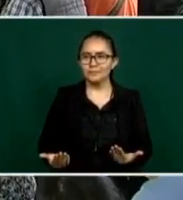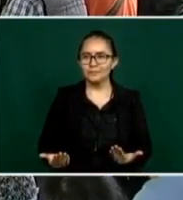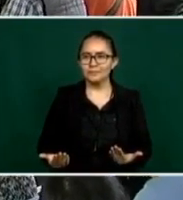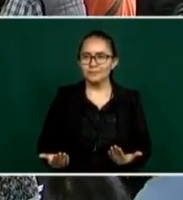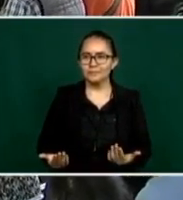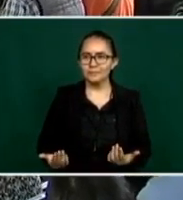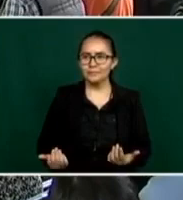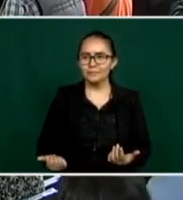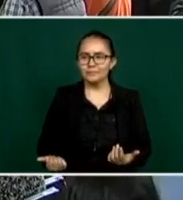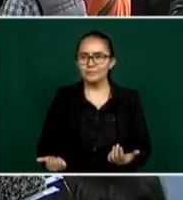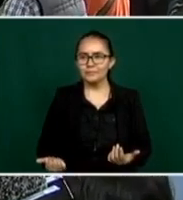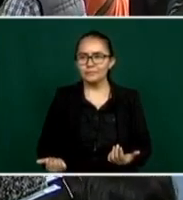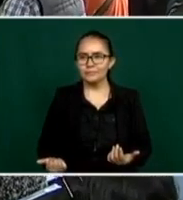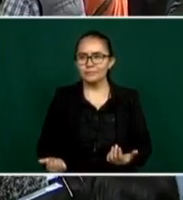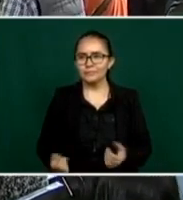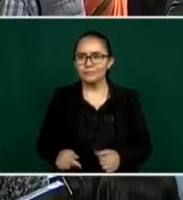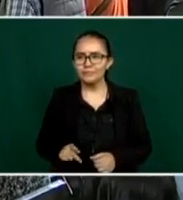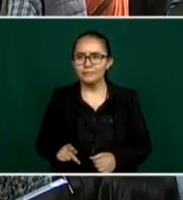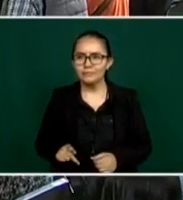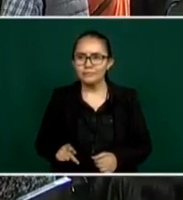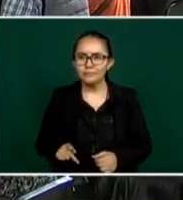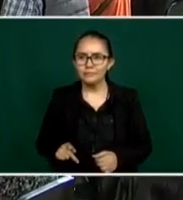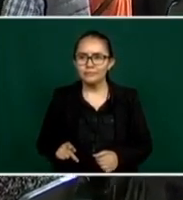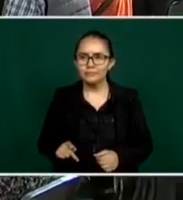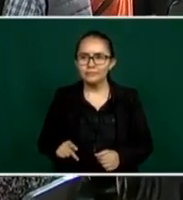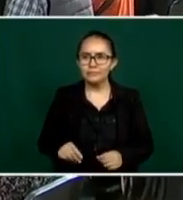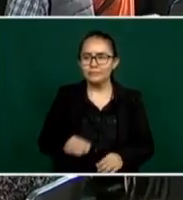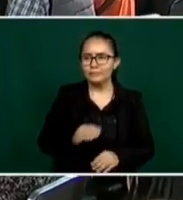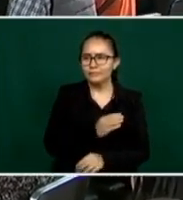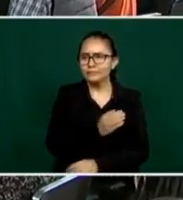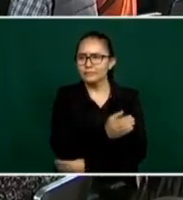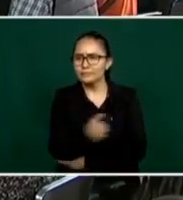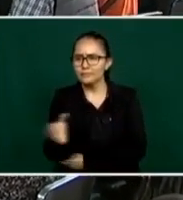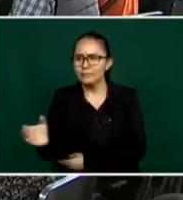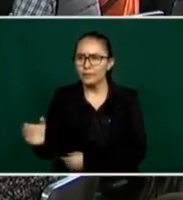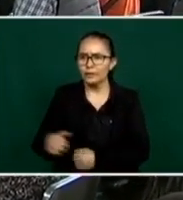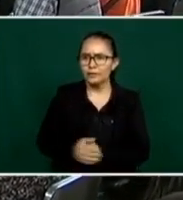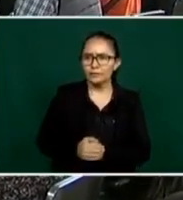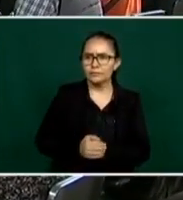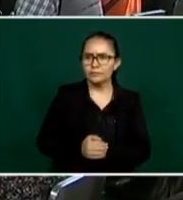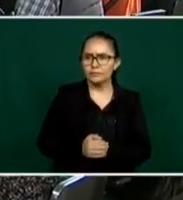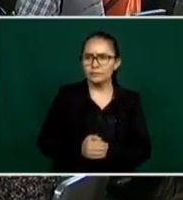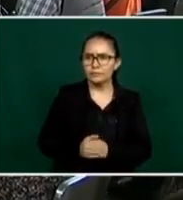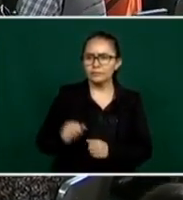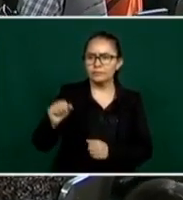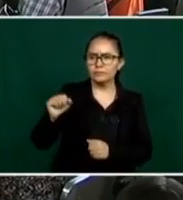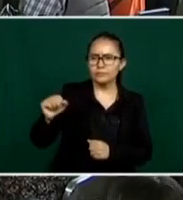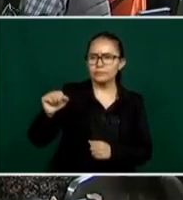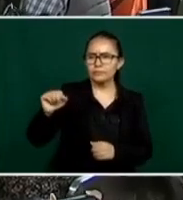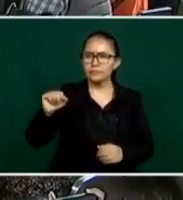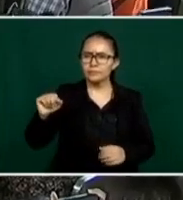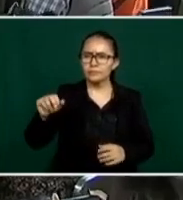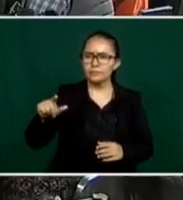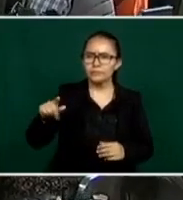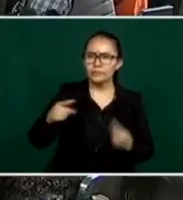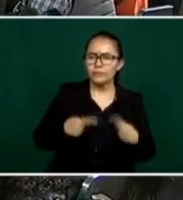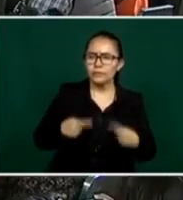hay 7 organizaciones campesinas que se han manifestado que están en carteras vencidas.